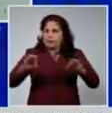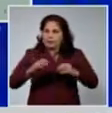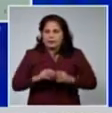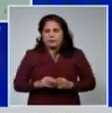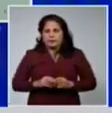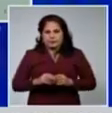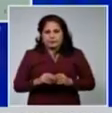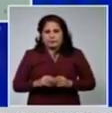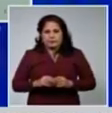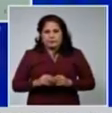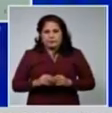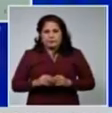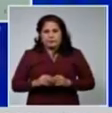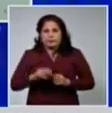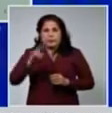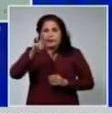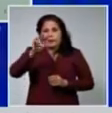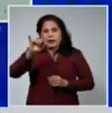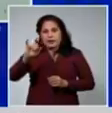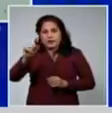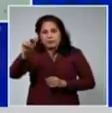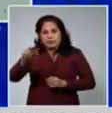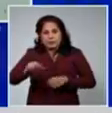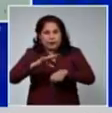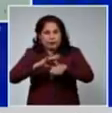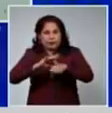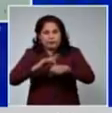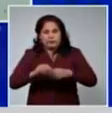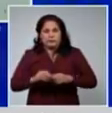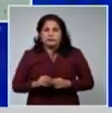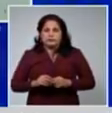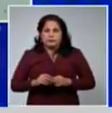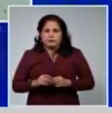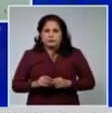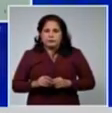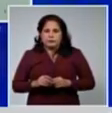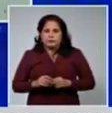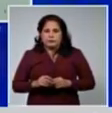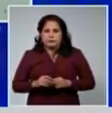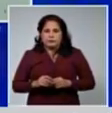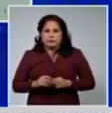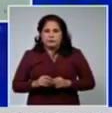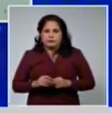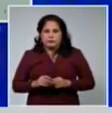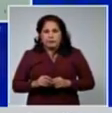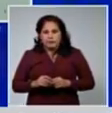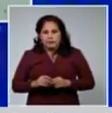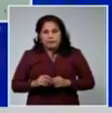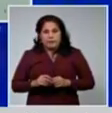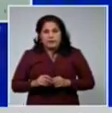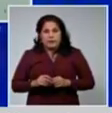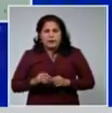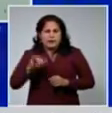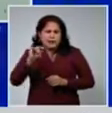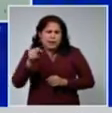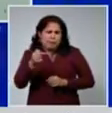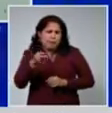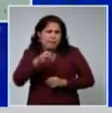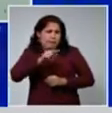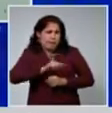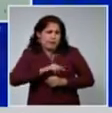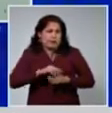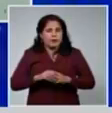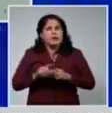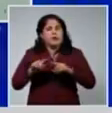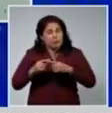diabética 26 caso del puesto como ser humano que el día anterior pero con